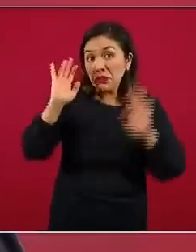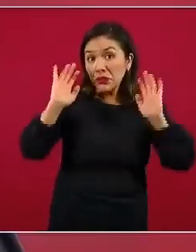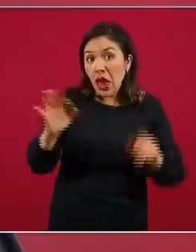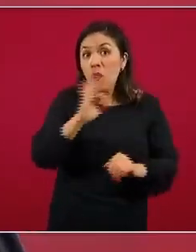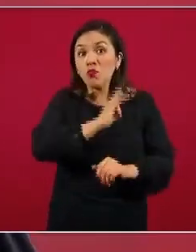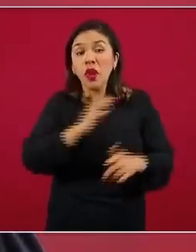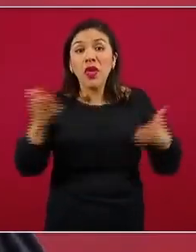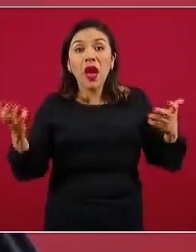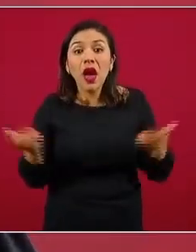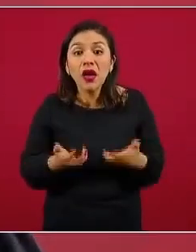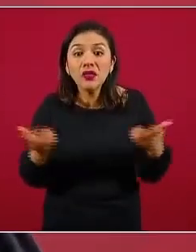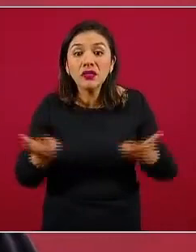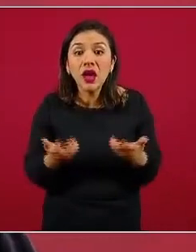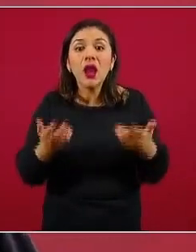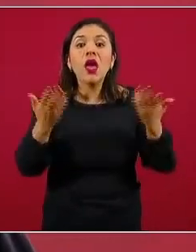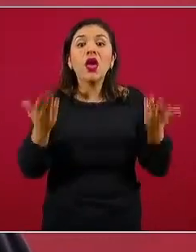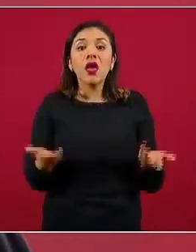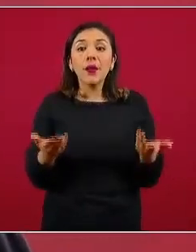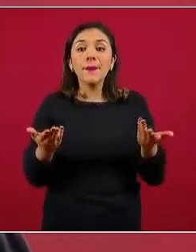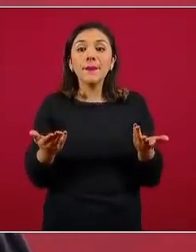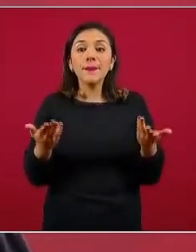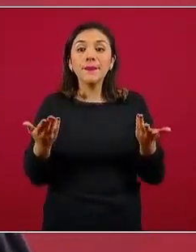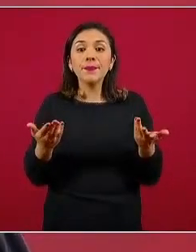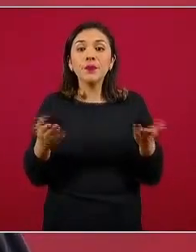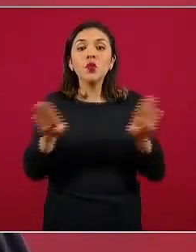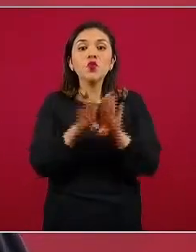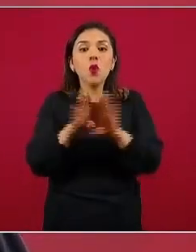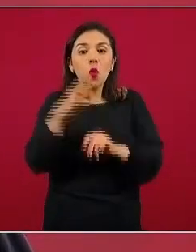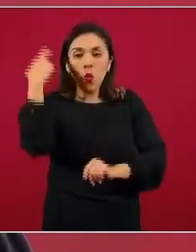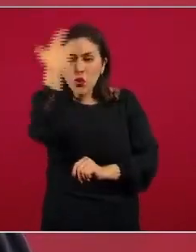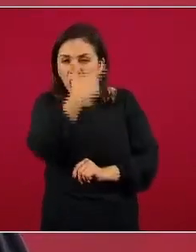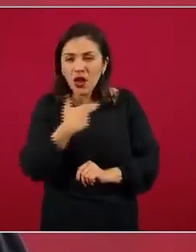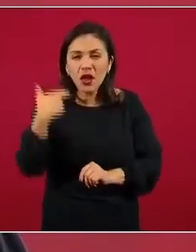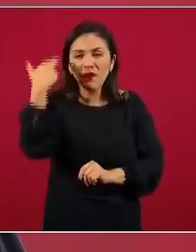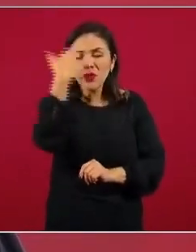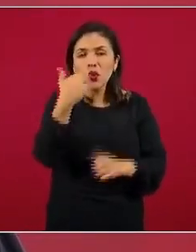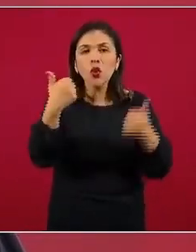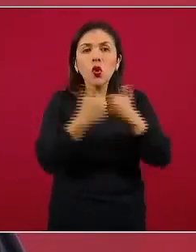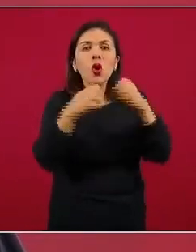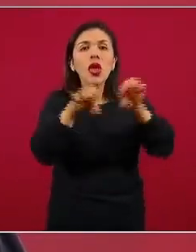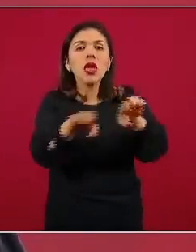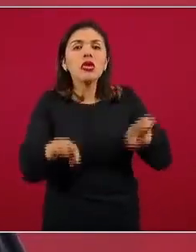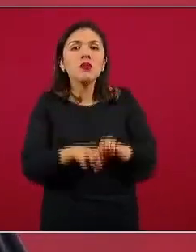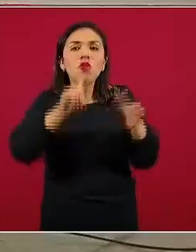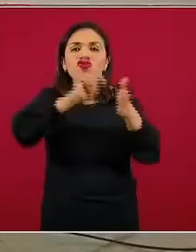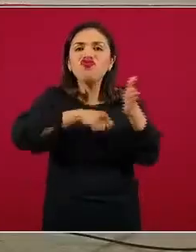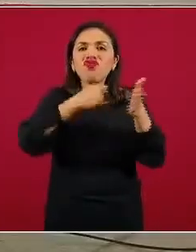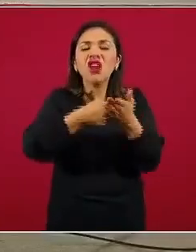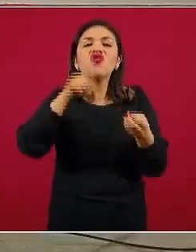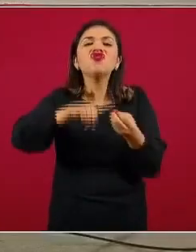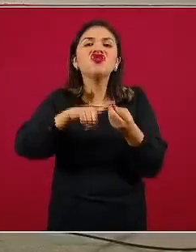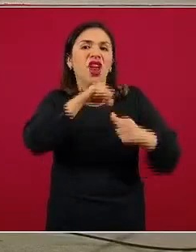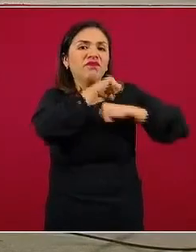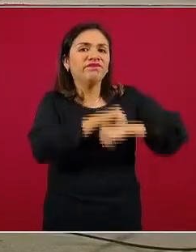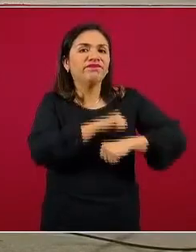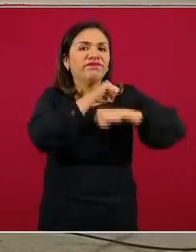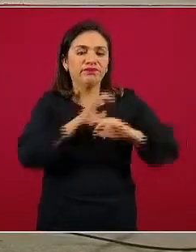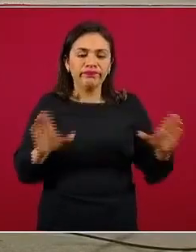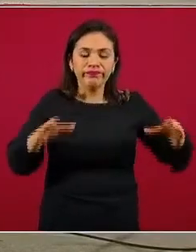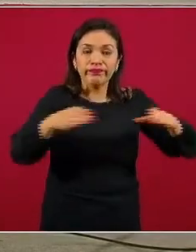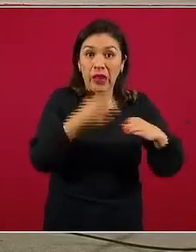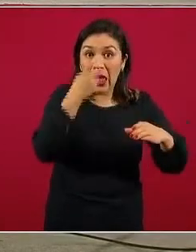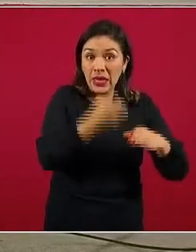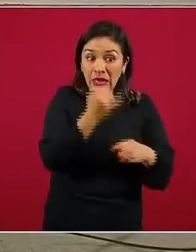cabo lógicamente la revisión por los equipos técnicos correspondientes y en función de